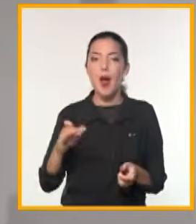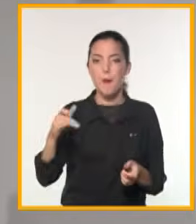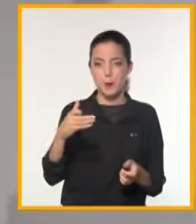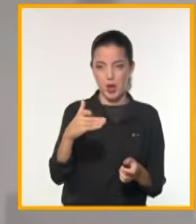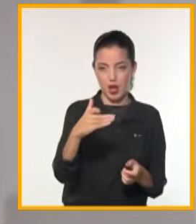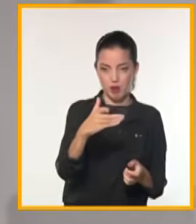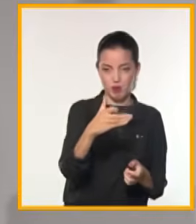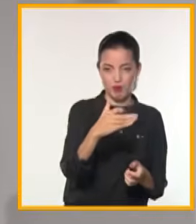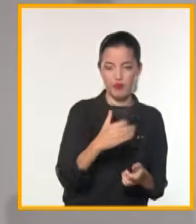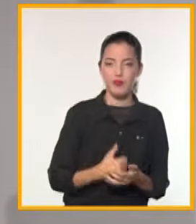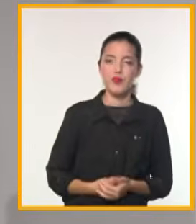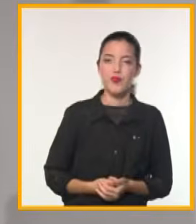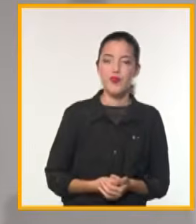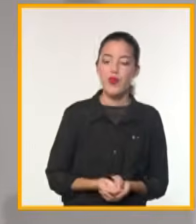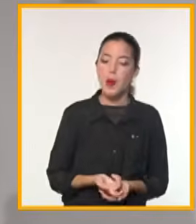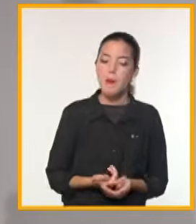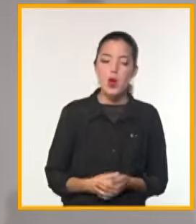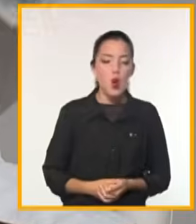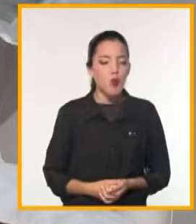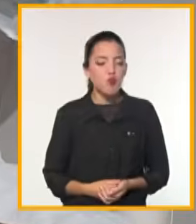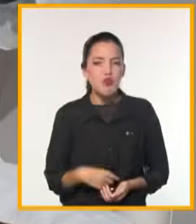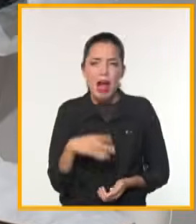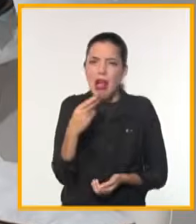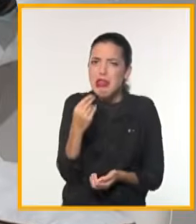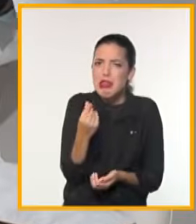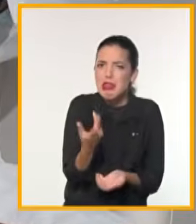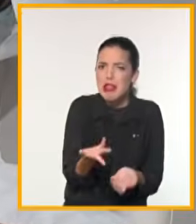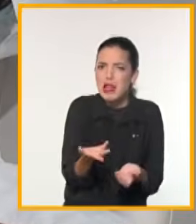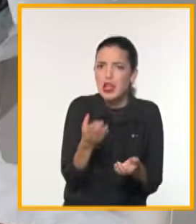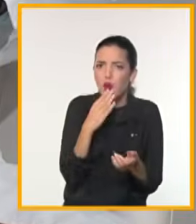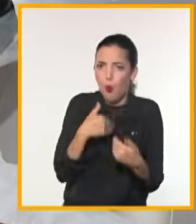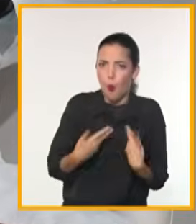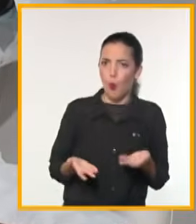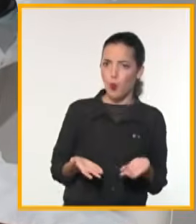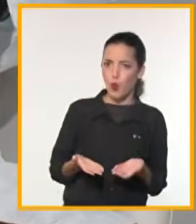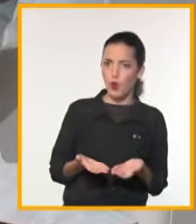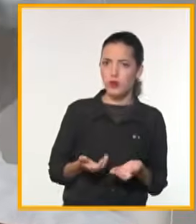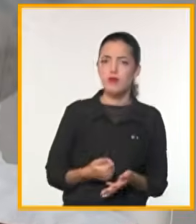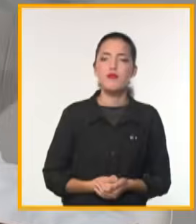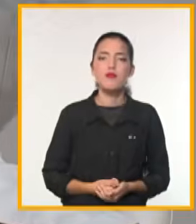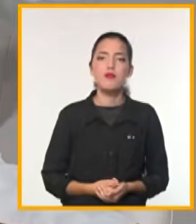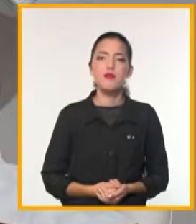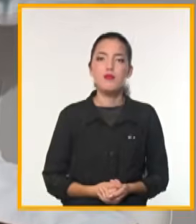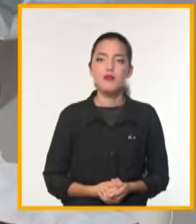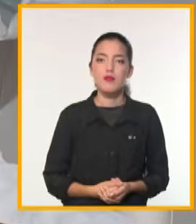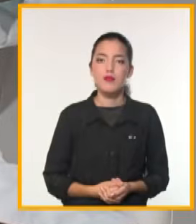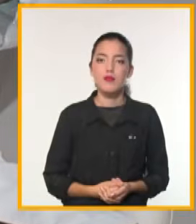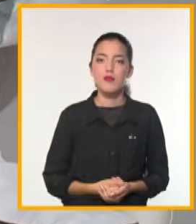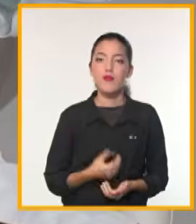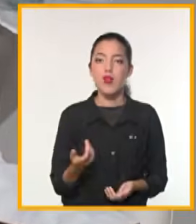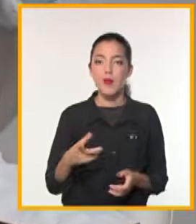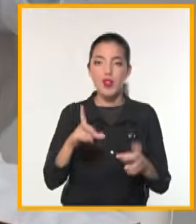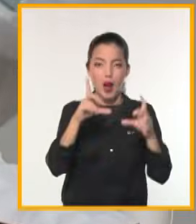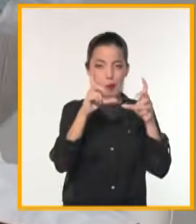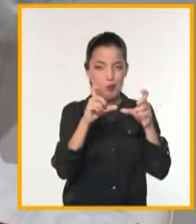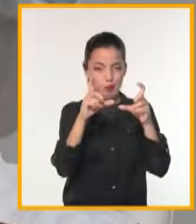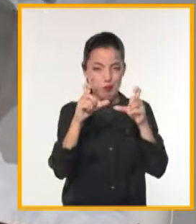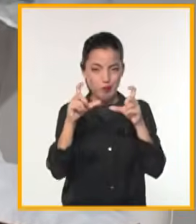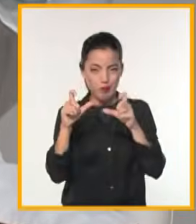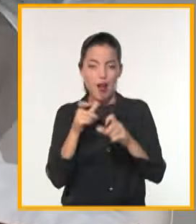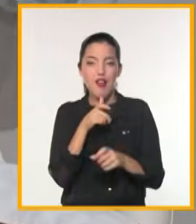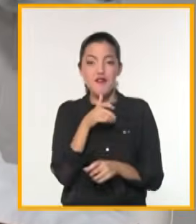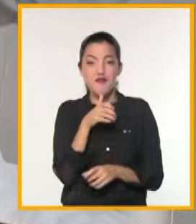¿cómo no me van a cobrar? Tengo que darte dinero de todas maneras. Y entonces, bueno, ahí yo en eso le tiré la fotografía a Fidel, en